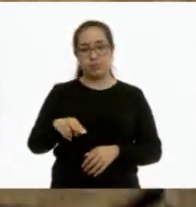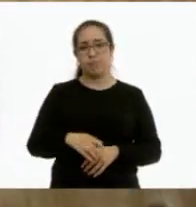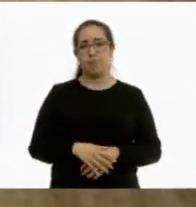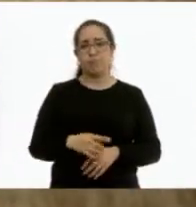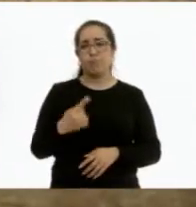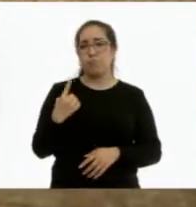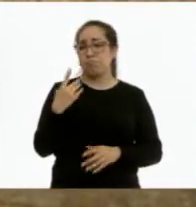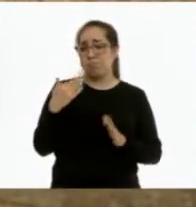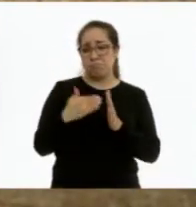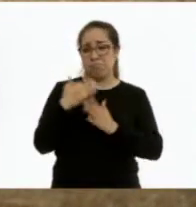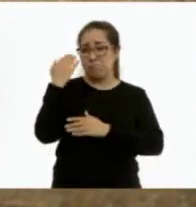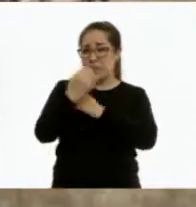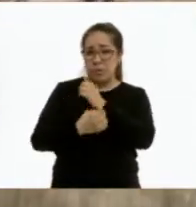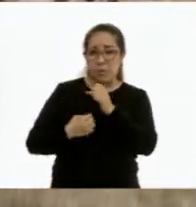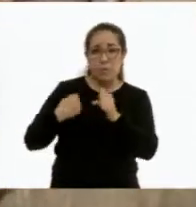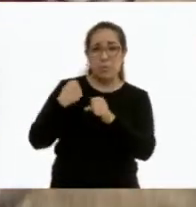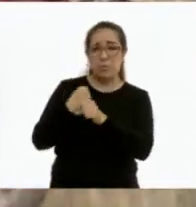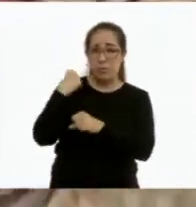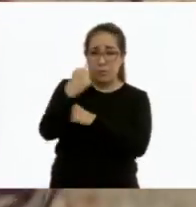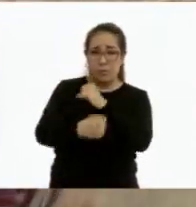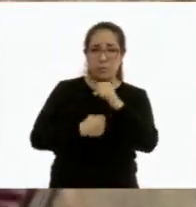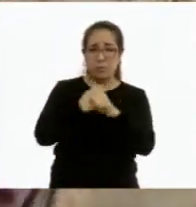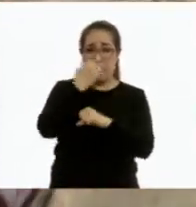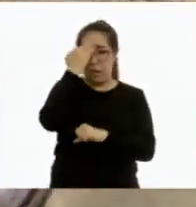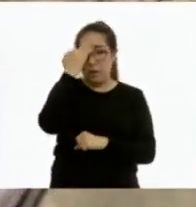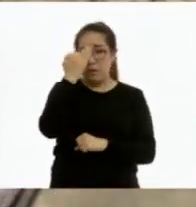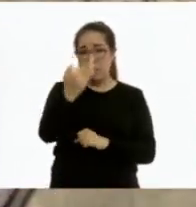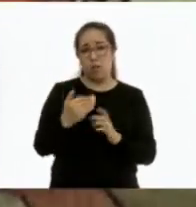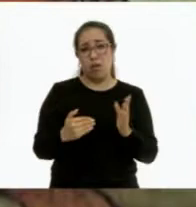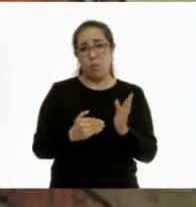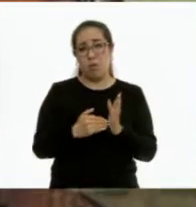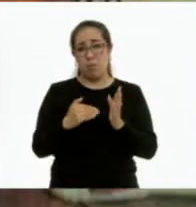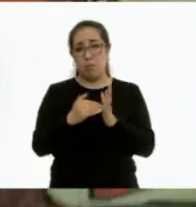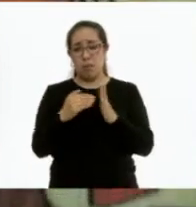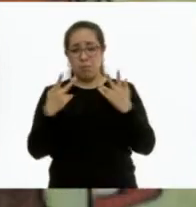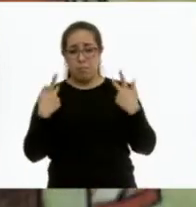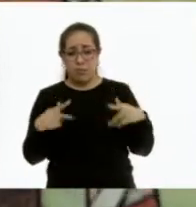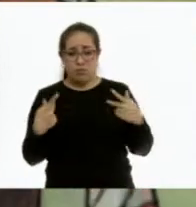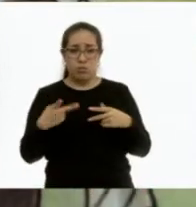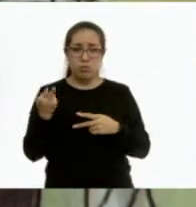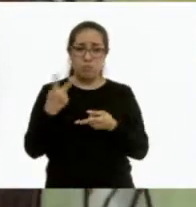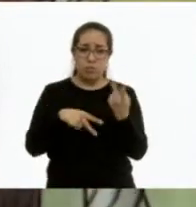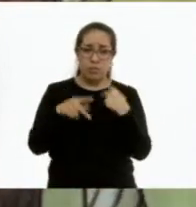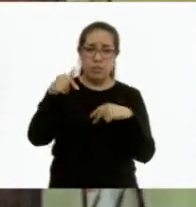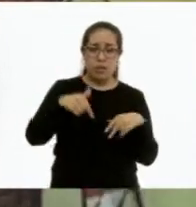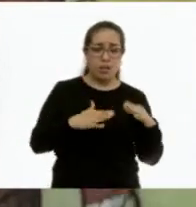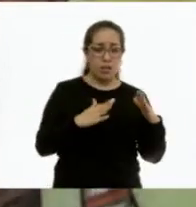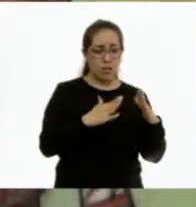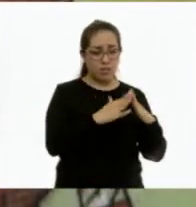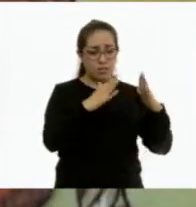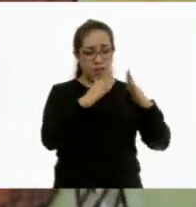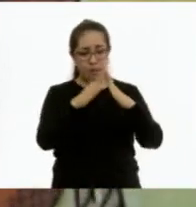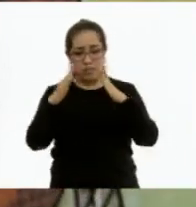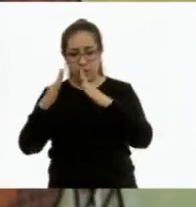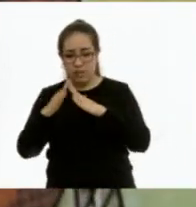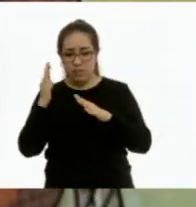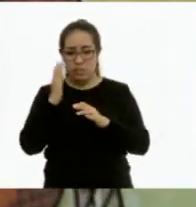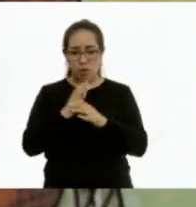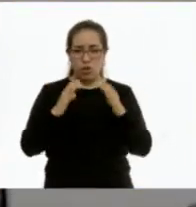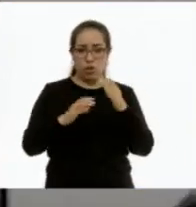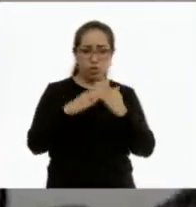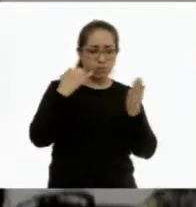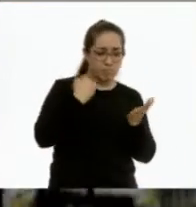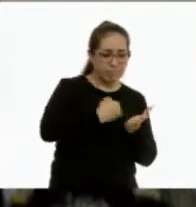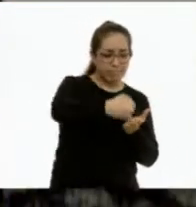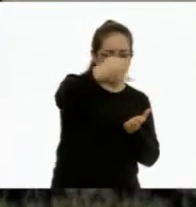Miles de años pasaron para que los cazadores y recolectores nómadas se asentaran en aldeas y lograran domesticar el maíz, el